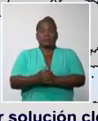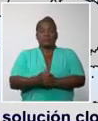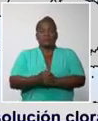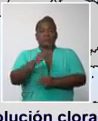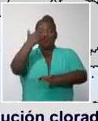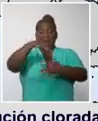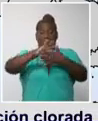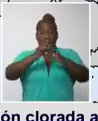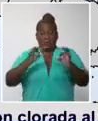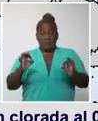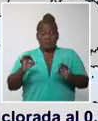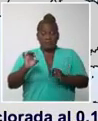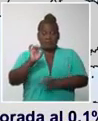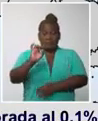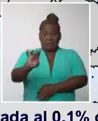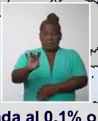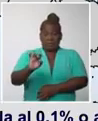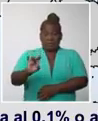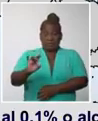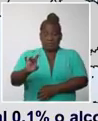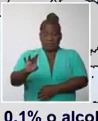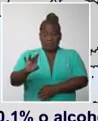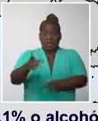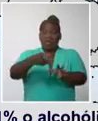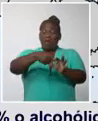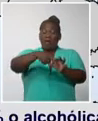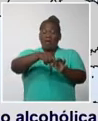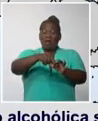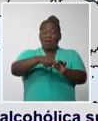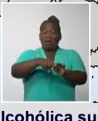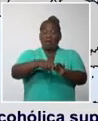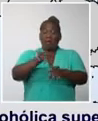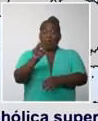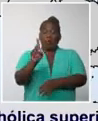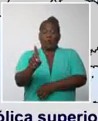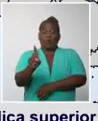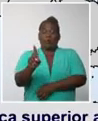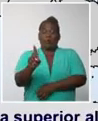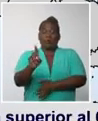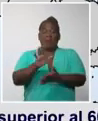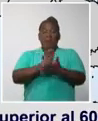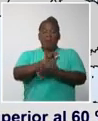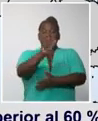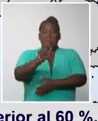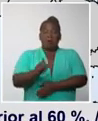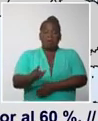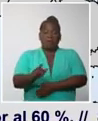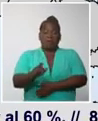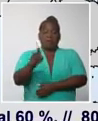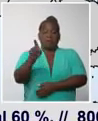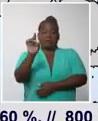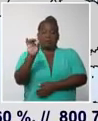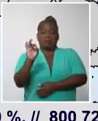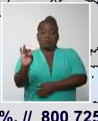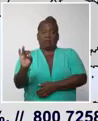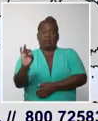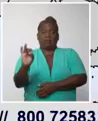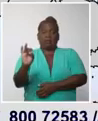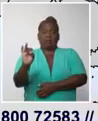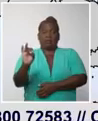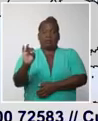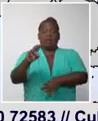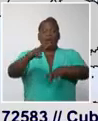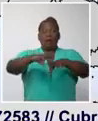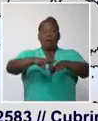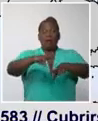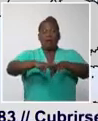Artemisa con 15, el municipio especial Isla de la Juventud con 1, Mayabeque 17, la provincia de La Habana con